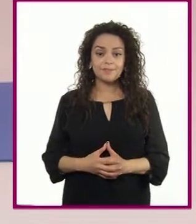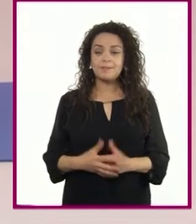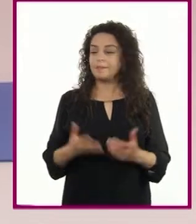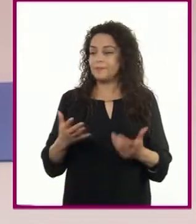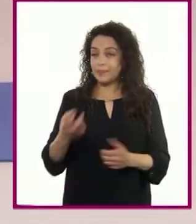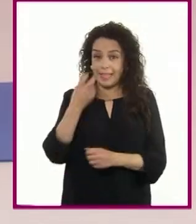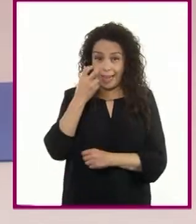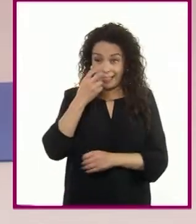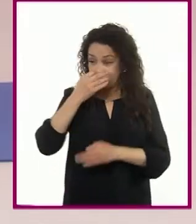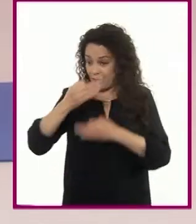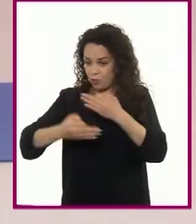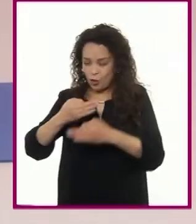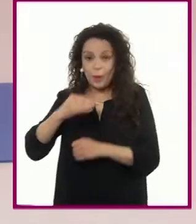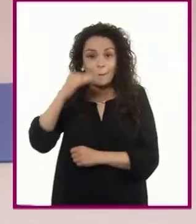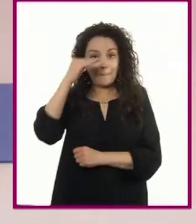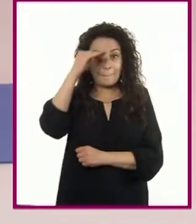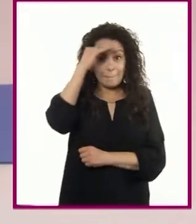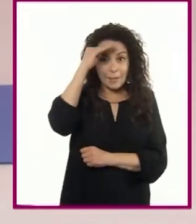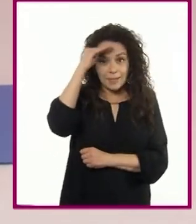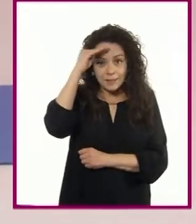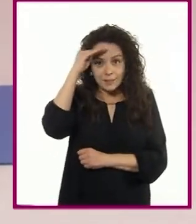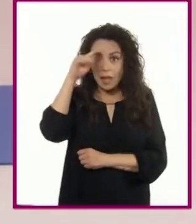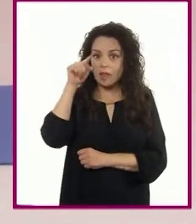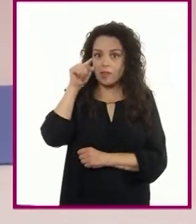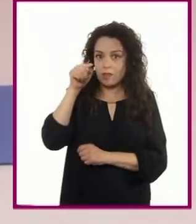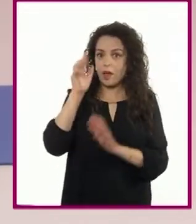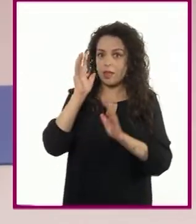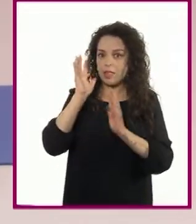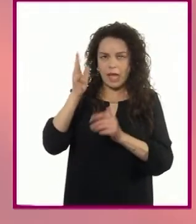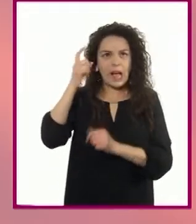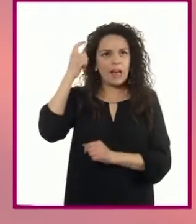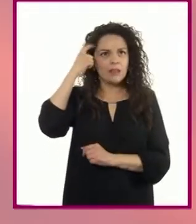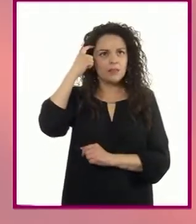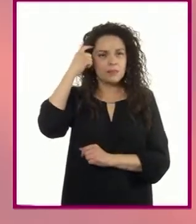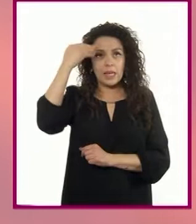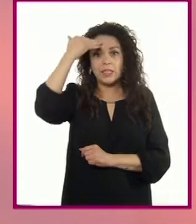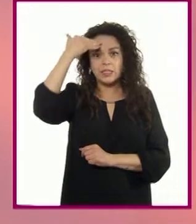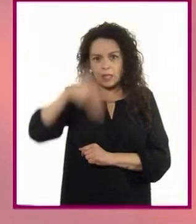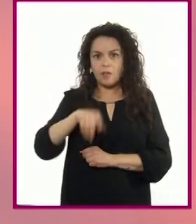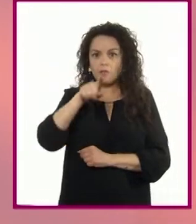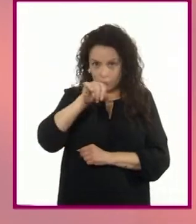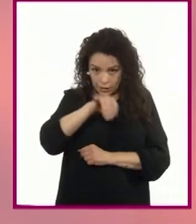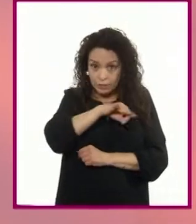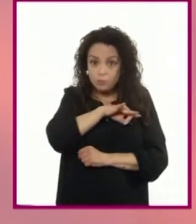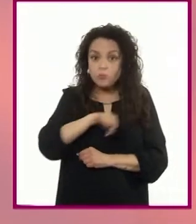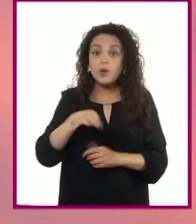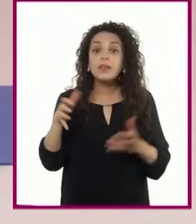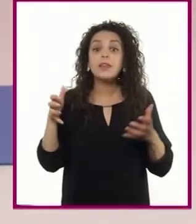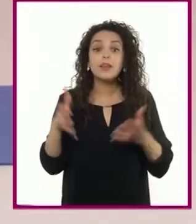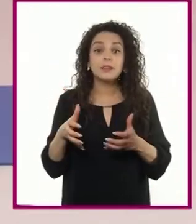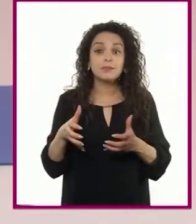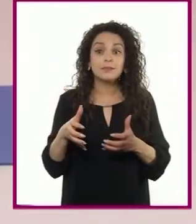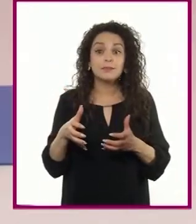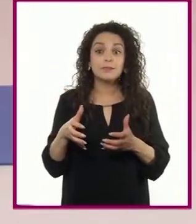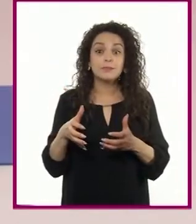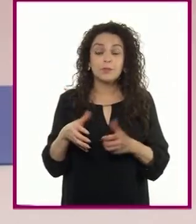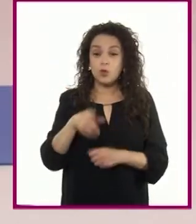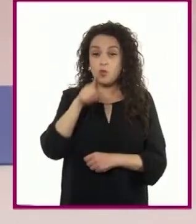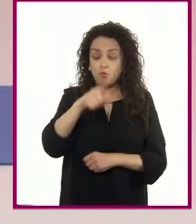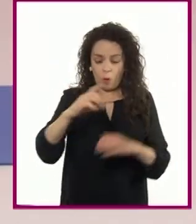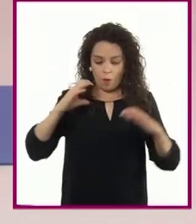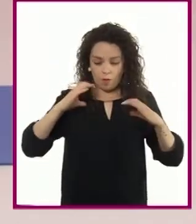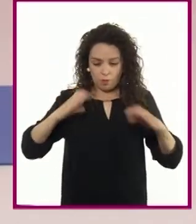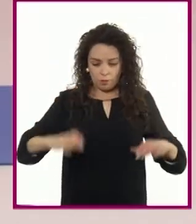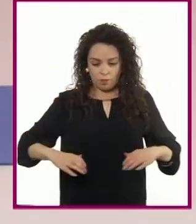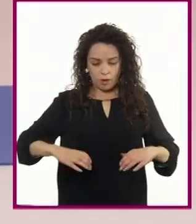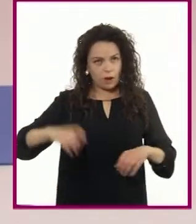Pensando en todo eso, ¿son conscientes de lo que son capaces de hacer? ¿Conocen sus límites físicos y